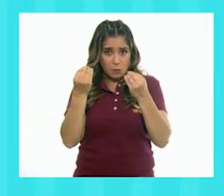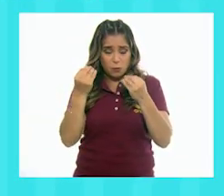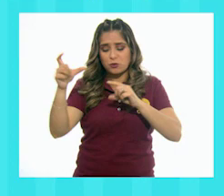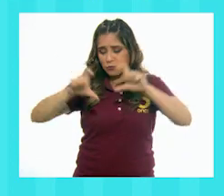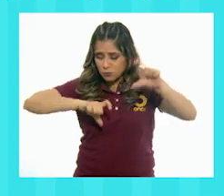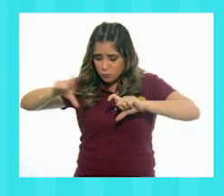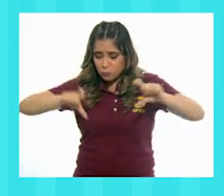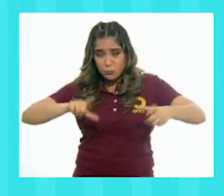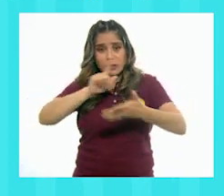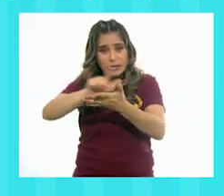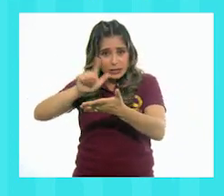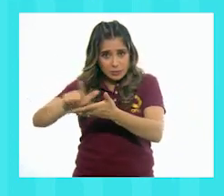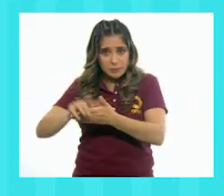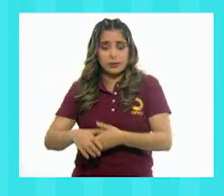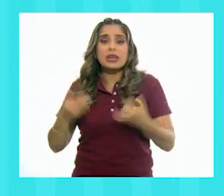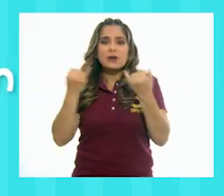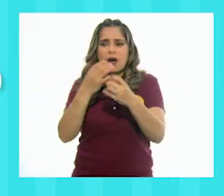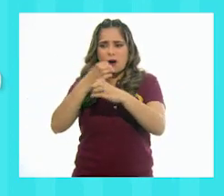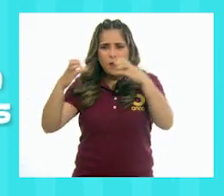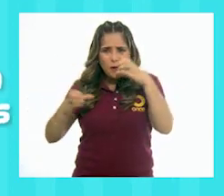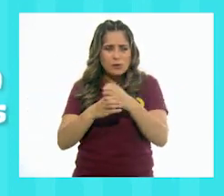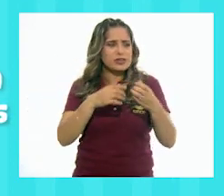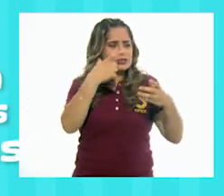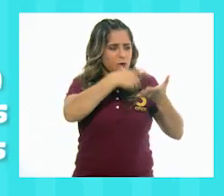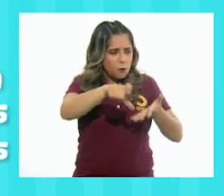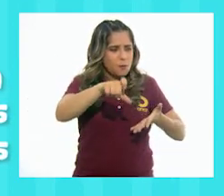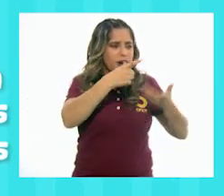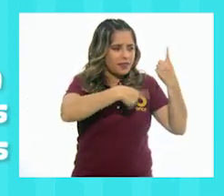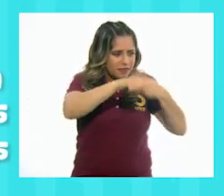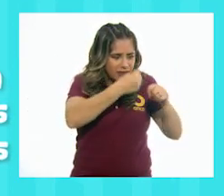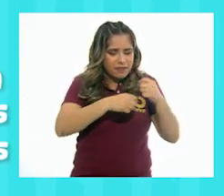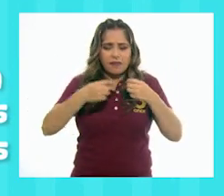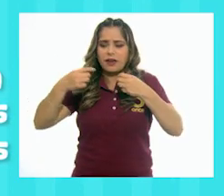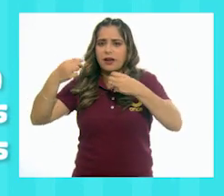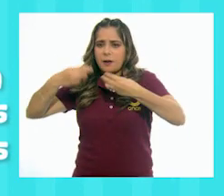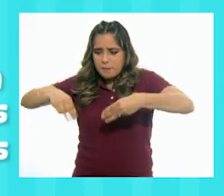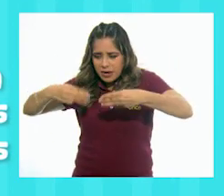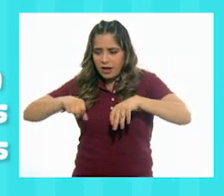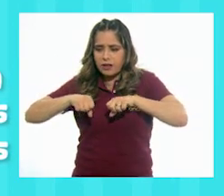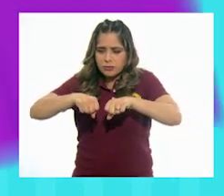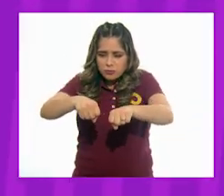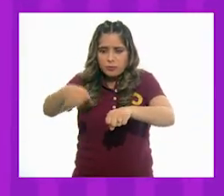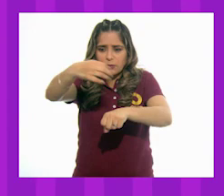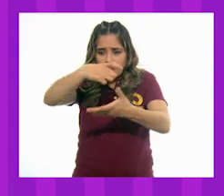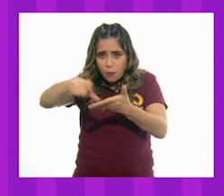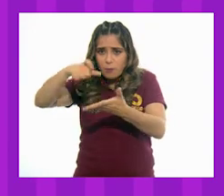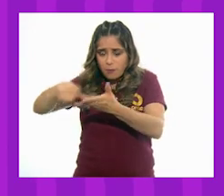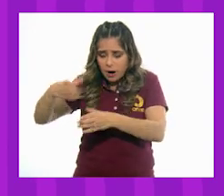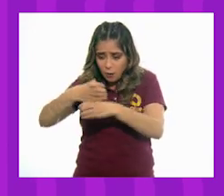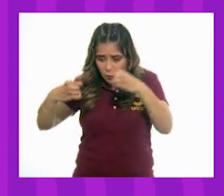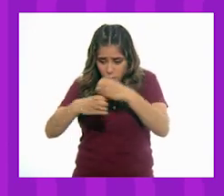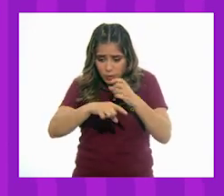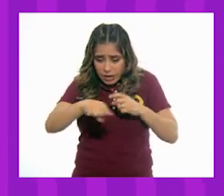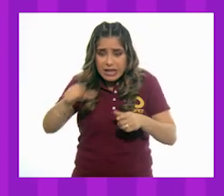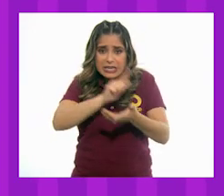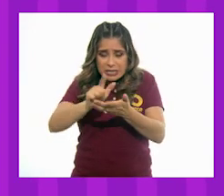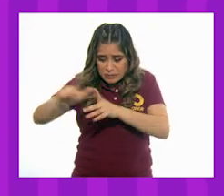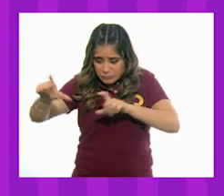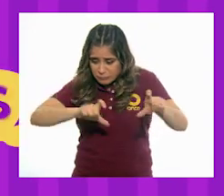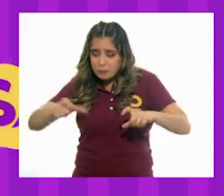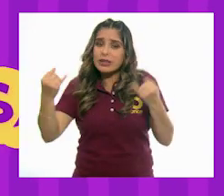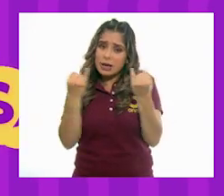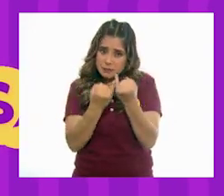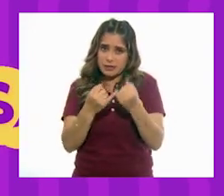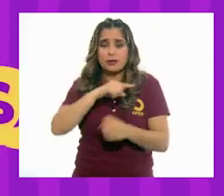más utilizas. También las cosas que compres en la tienda o en el supermercado. Sigamos luchando juntos contra este